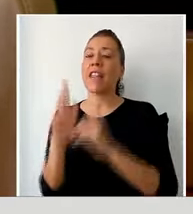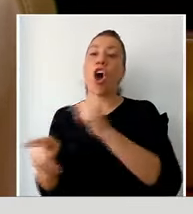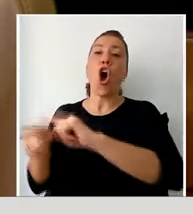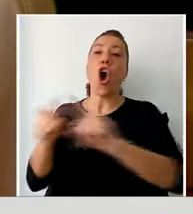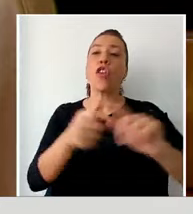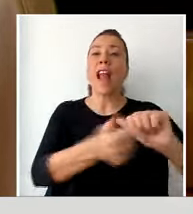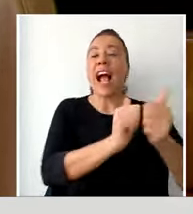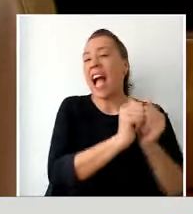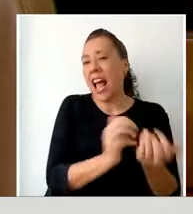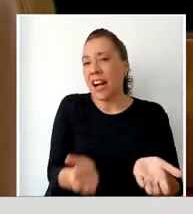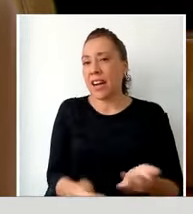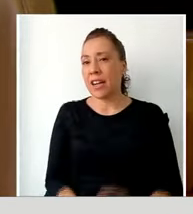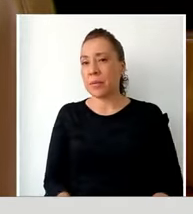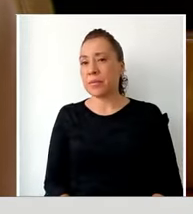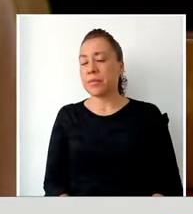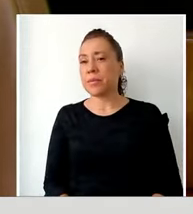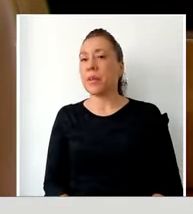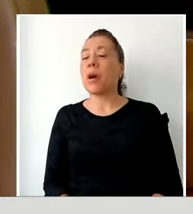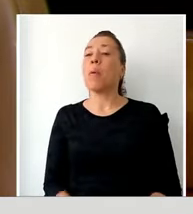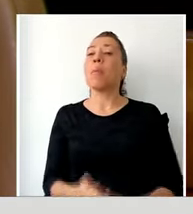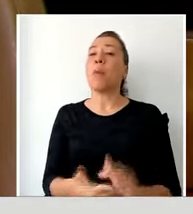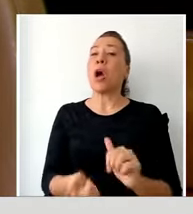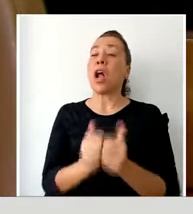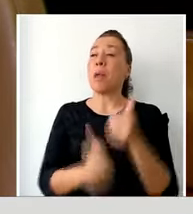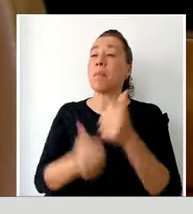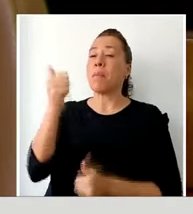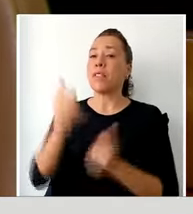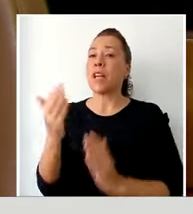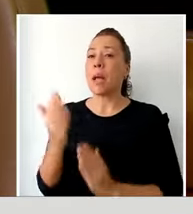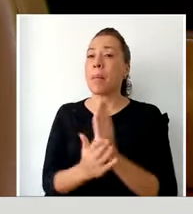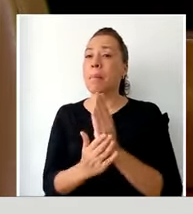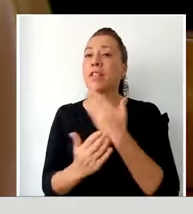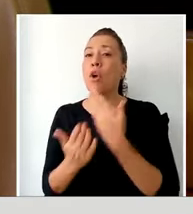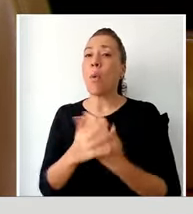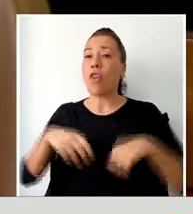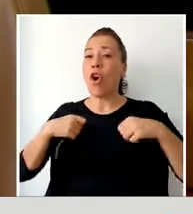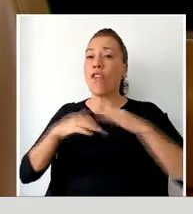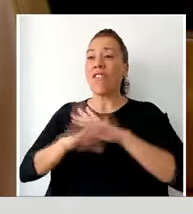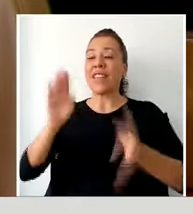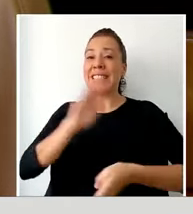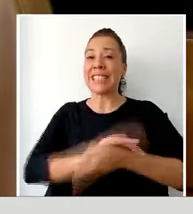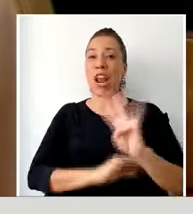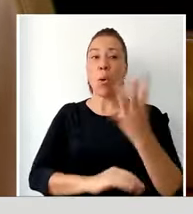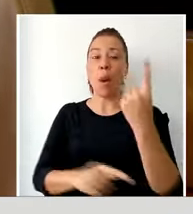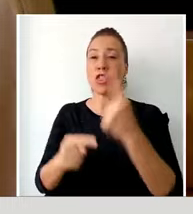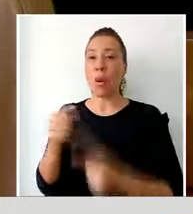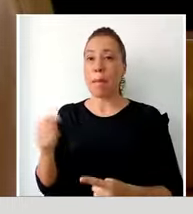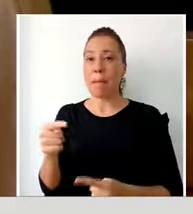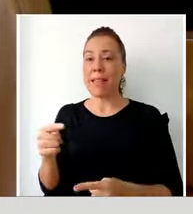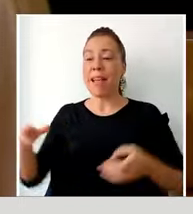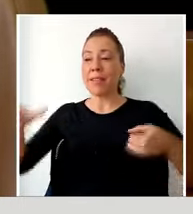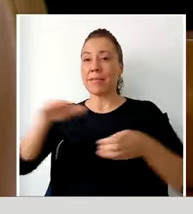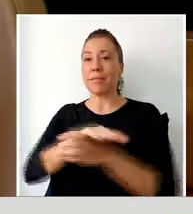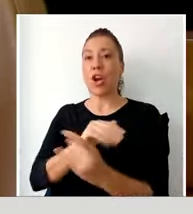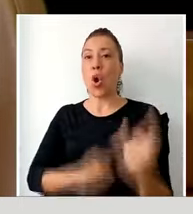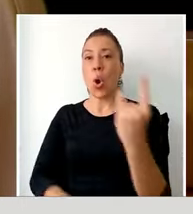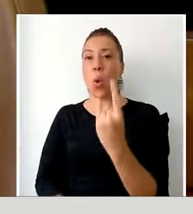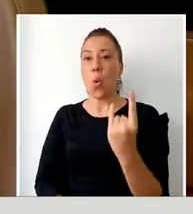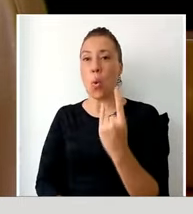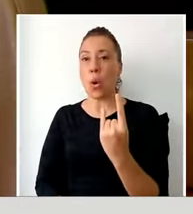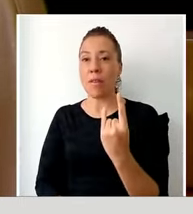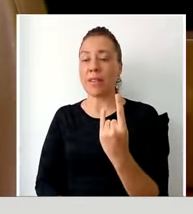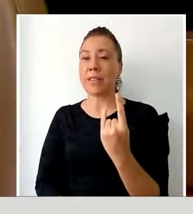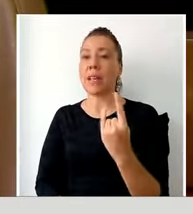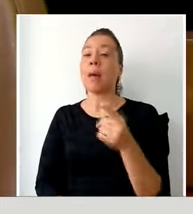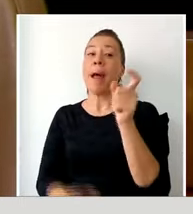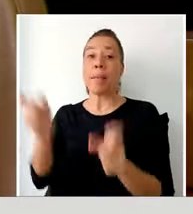mientras una carrera profesional comienza luego de que los jóvenes salen de cuarto medio e ingresan a la universidad para los deportistas